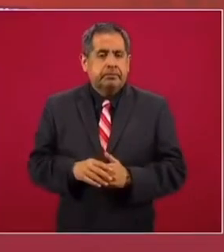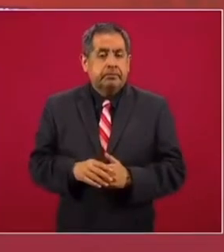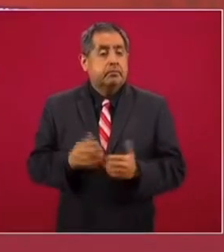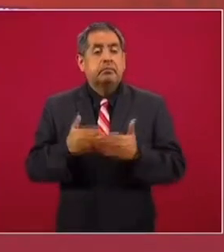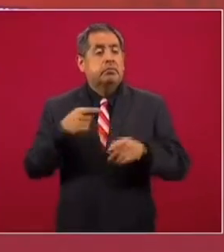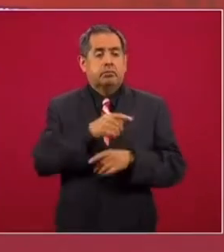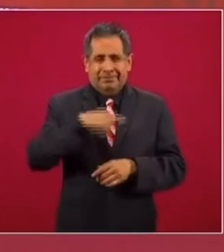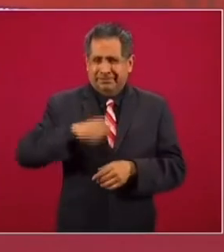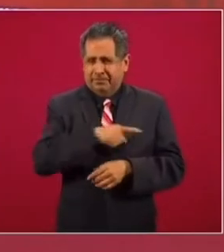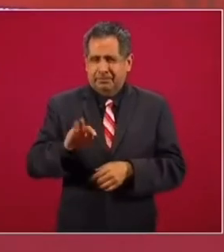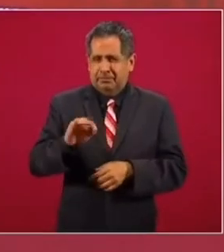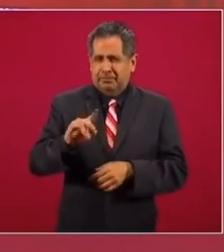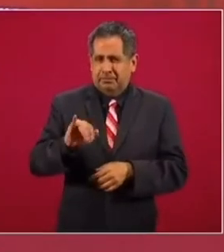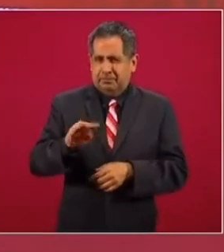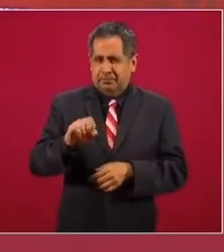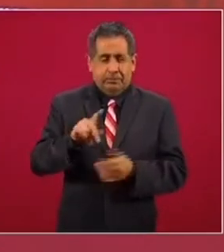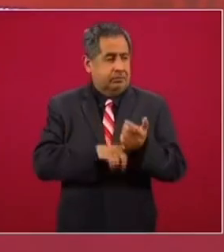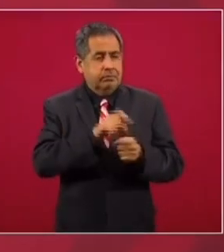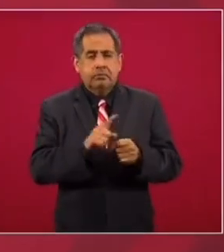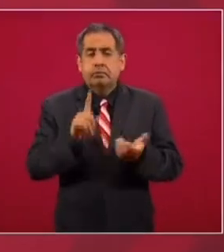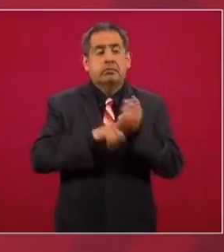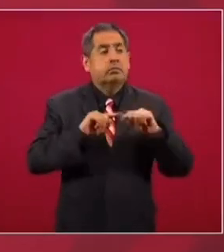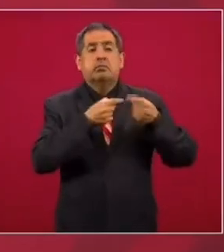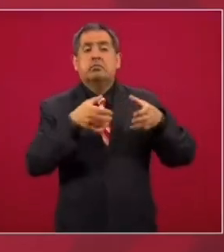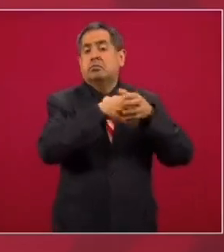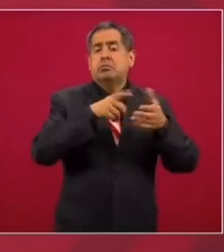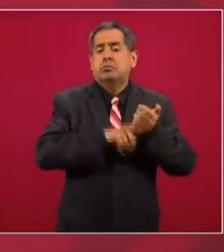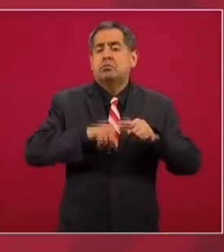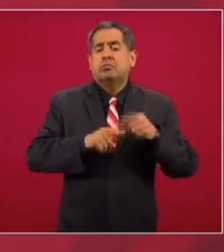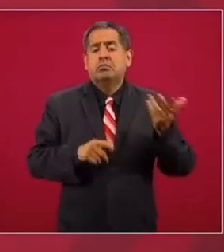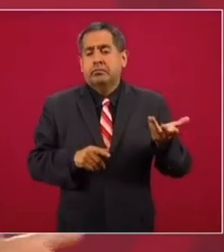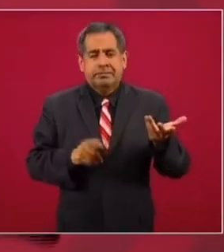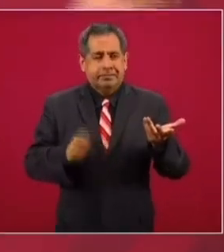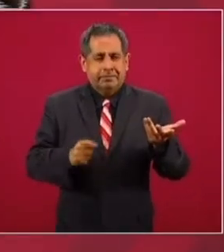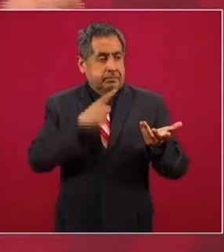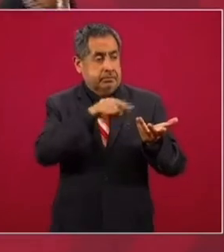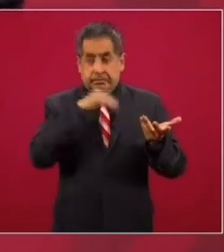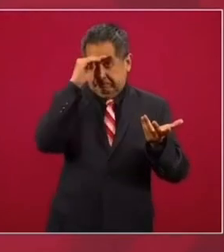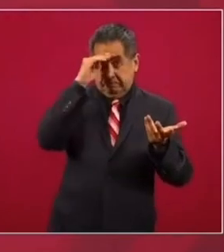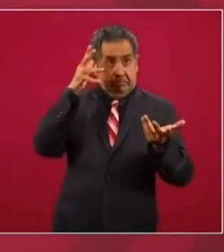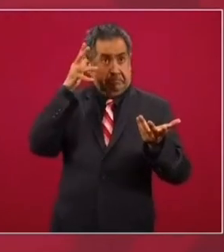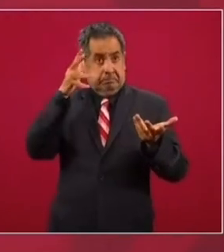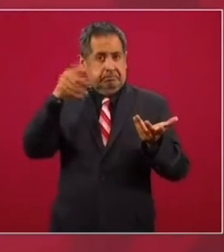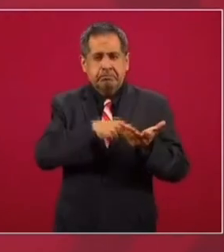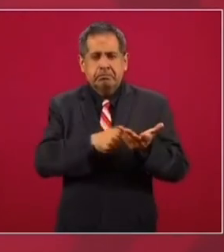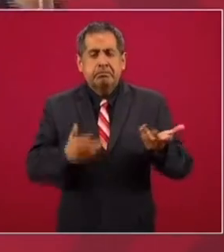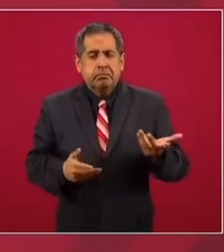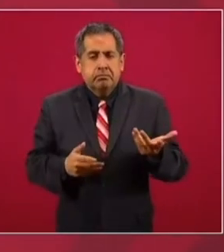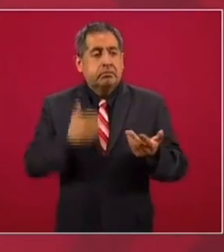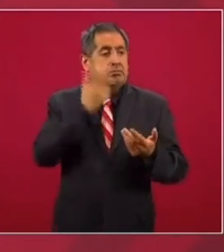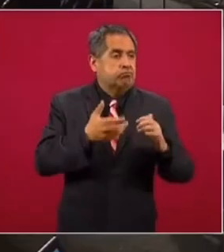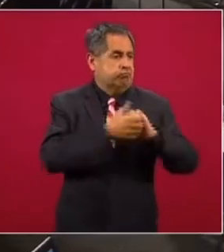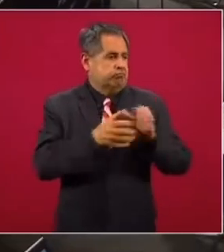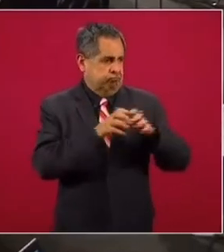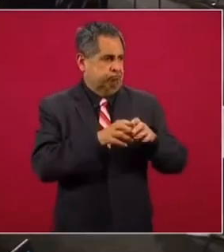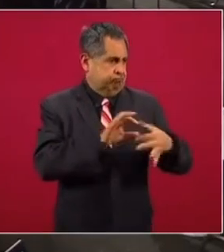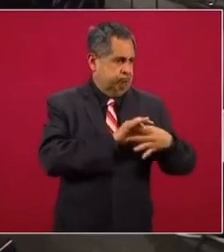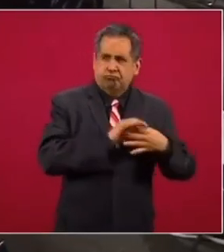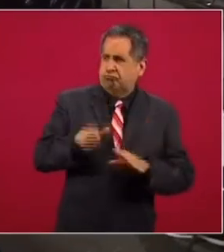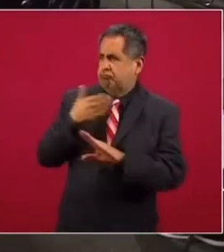Ahora, en el caso de los fideicomisos, lo mismo. ¿Quiénes se juntan? ¿Y qué están pensando hacia adelante? Pues unirse en contra de